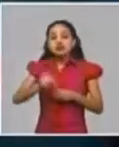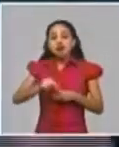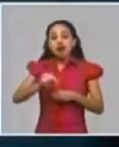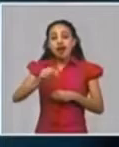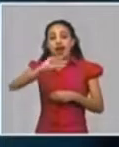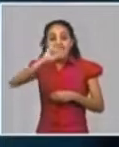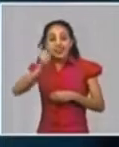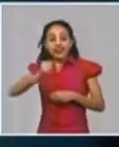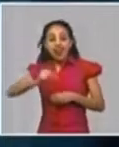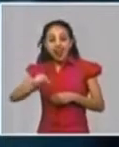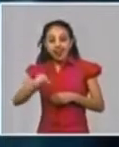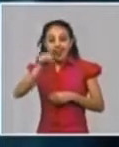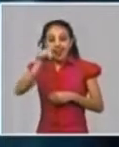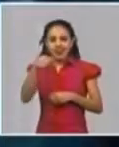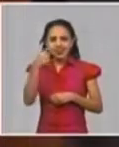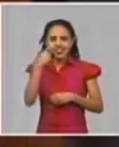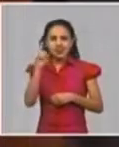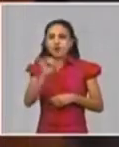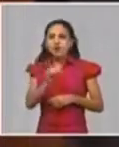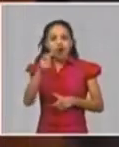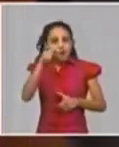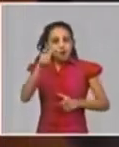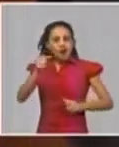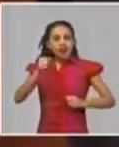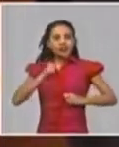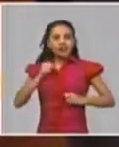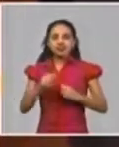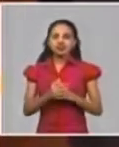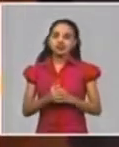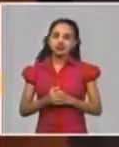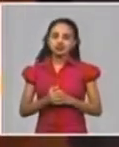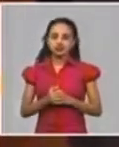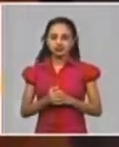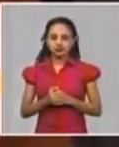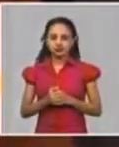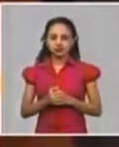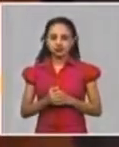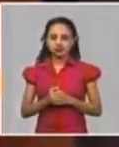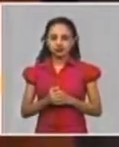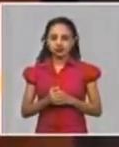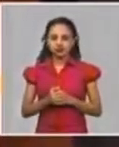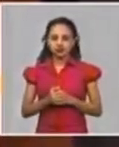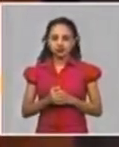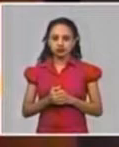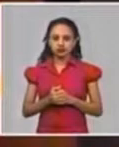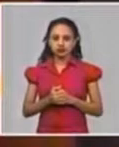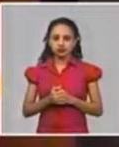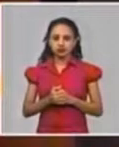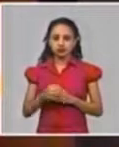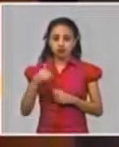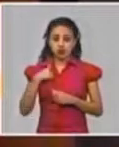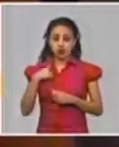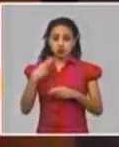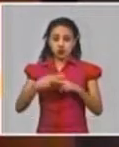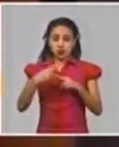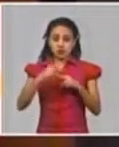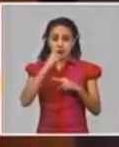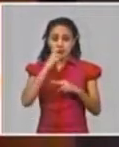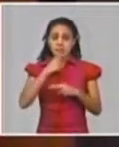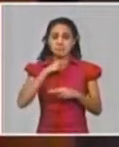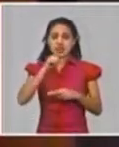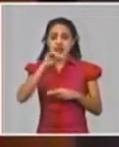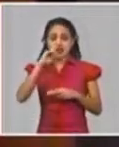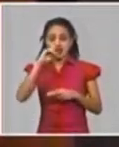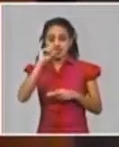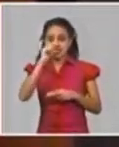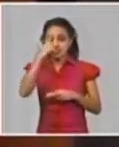les llaman ángeles guardianes. Me llamo Belina, soy una paciente. Me llamo Belinda, soy paciente